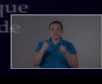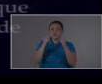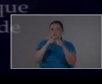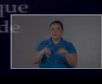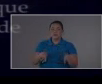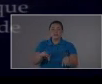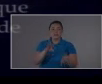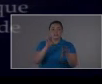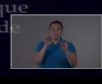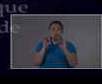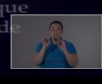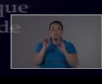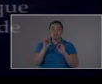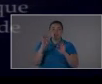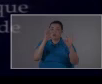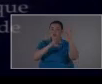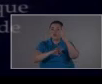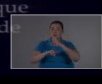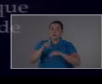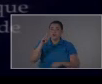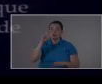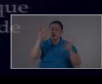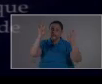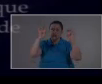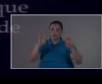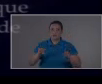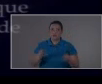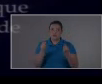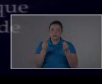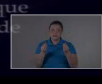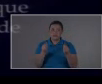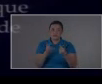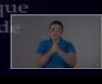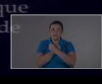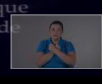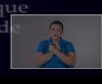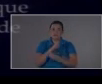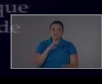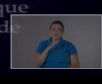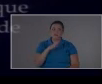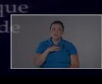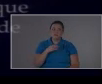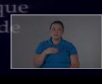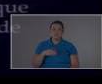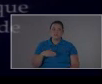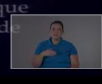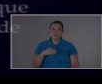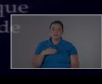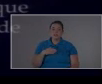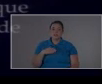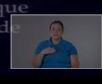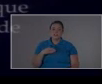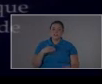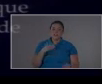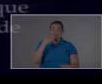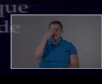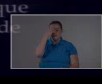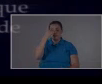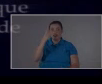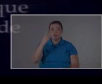algo o alguien muy querido y tiene que enfrentar un proceso de separación. Entonces ahí están las tres palabras claves: el